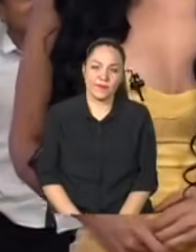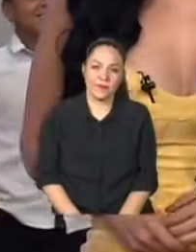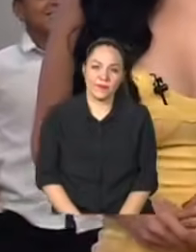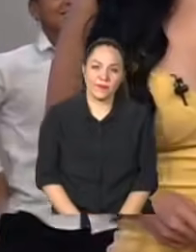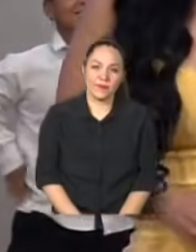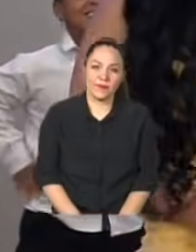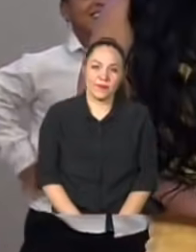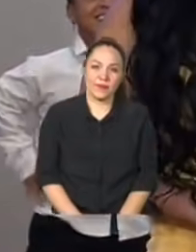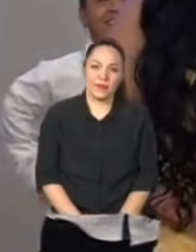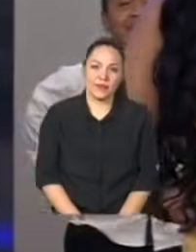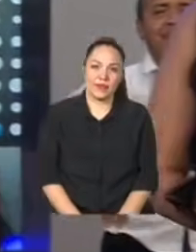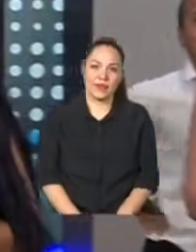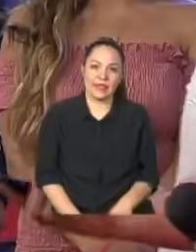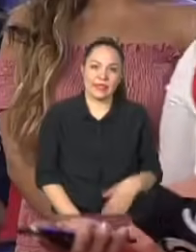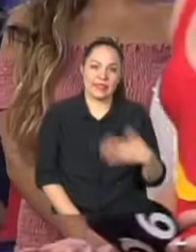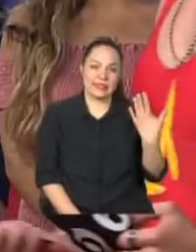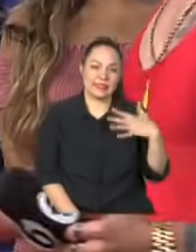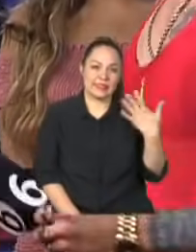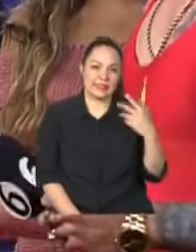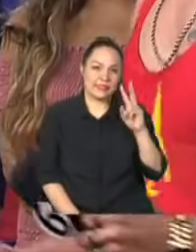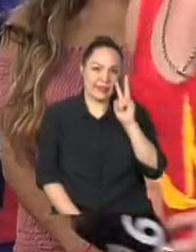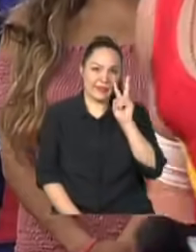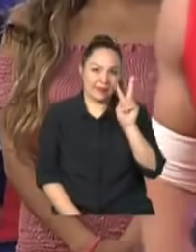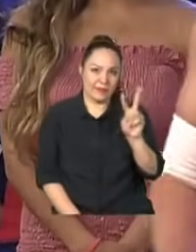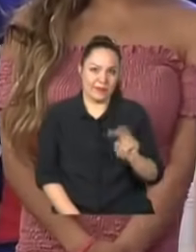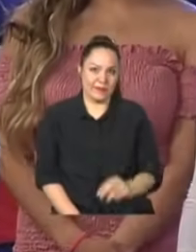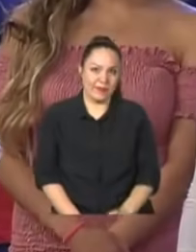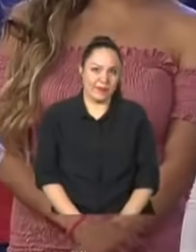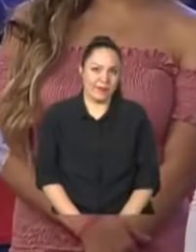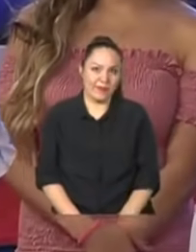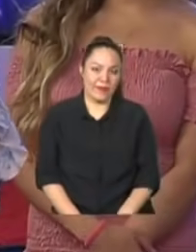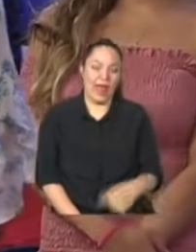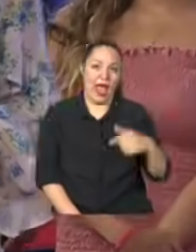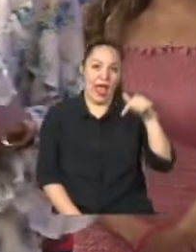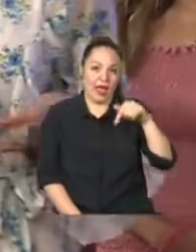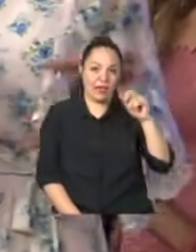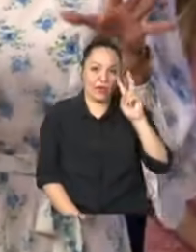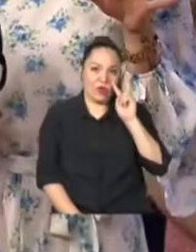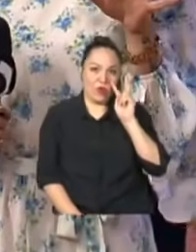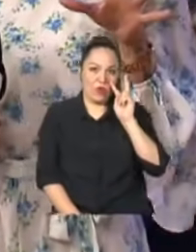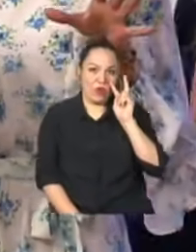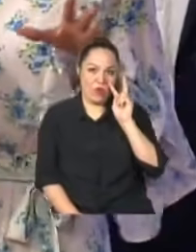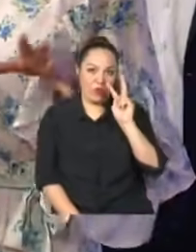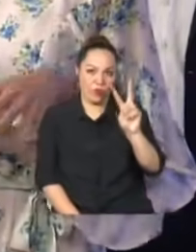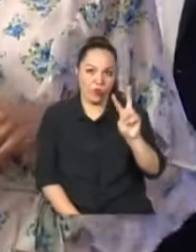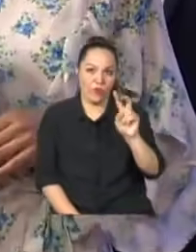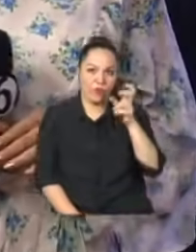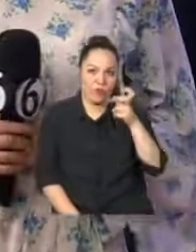A ver, señor Chavana, chéquenlo. Aquí lo estoy viendo. Ahí está, ya te lo pasó.